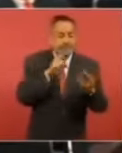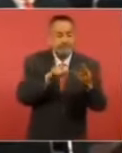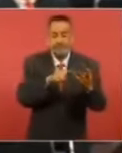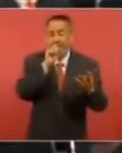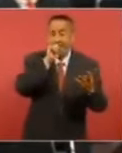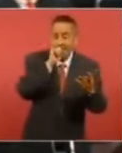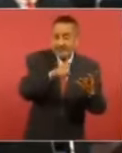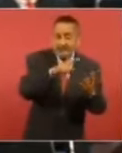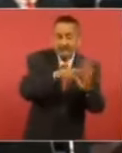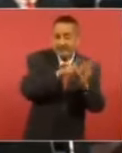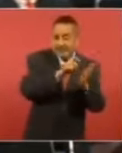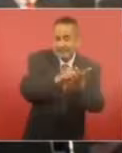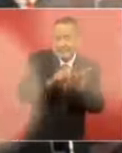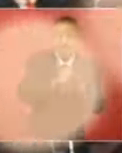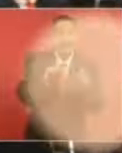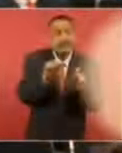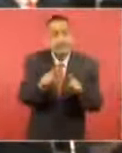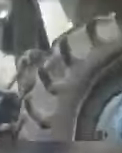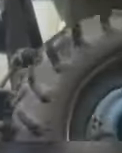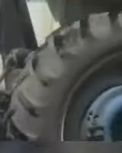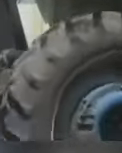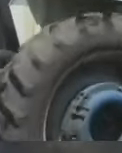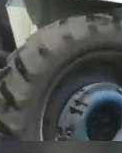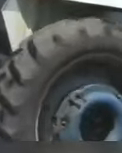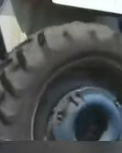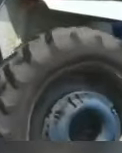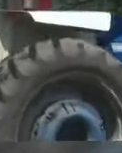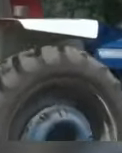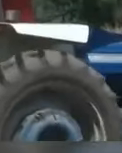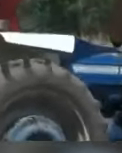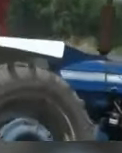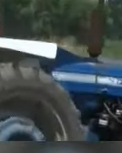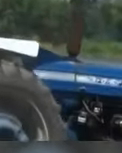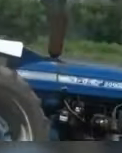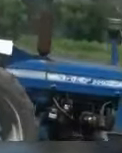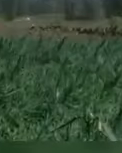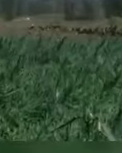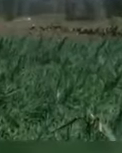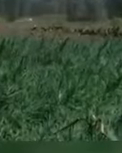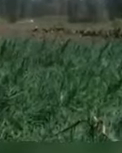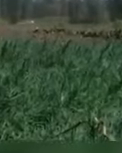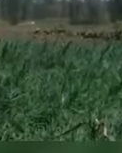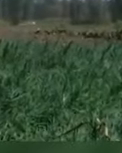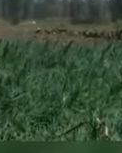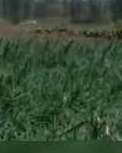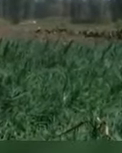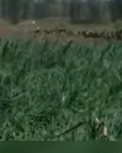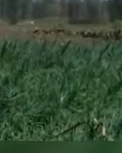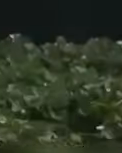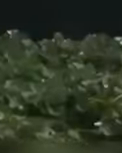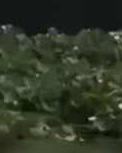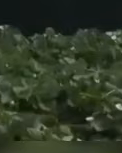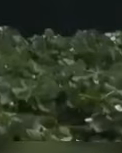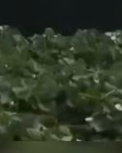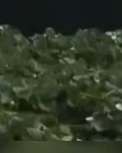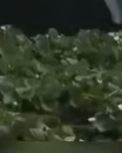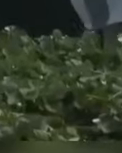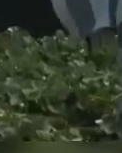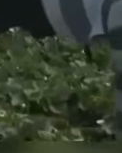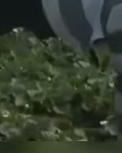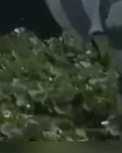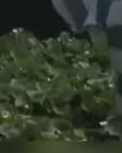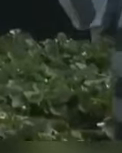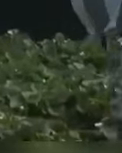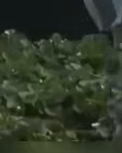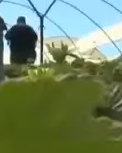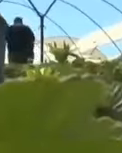ello, si no hay elementos periodísticos para investigar el caso Segalmex. El sobrecosto en las obras emblemas de la 4T, la venta